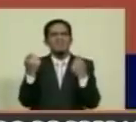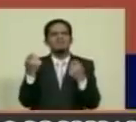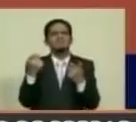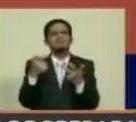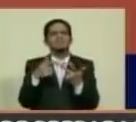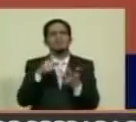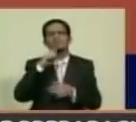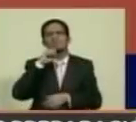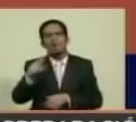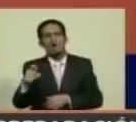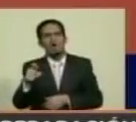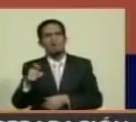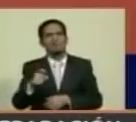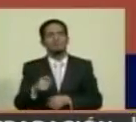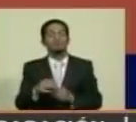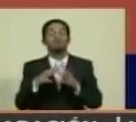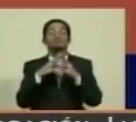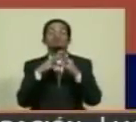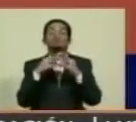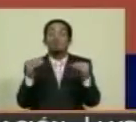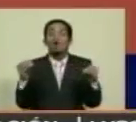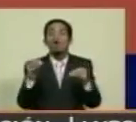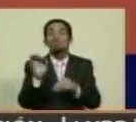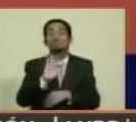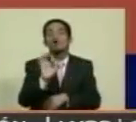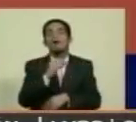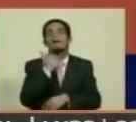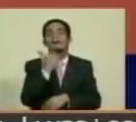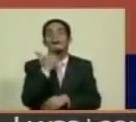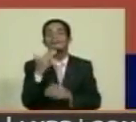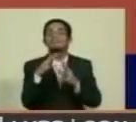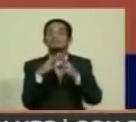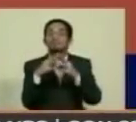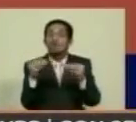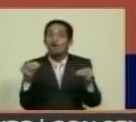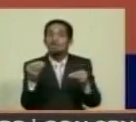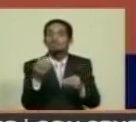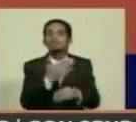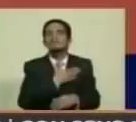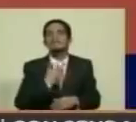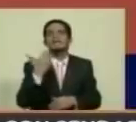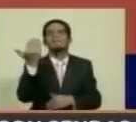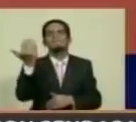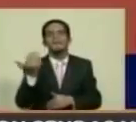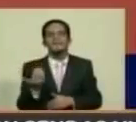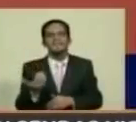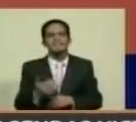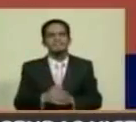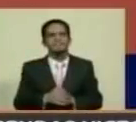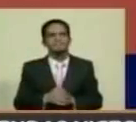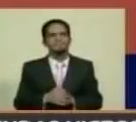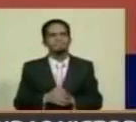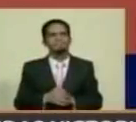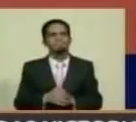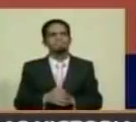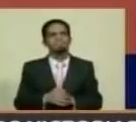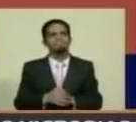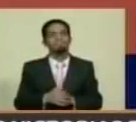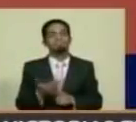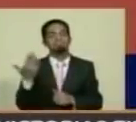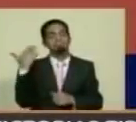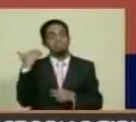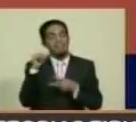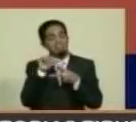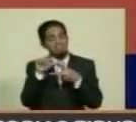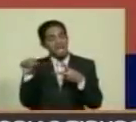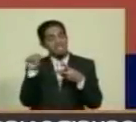odio. Todos o casi todos se quieren venir. En las escasas 3 semanas que lleva el plan Vuelta a la